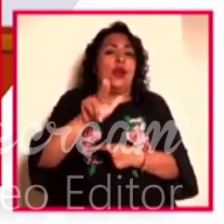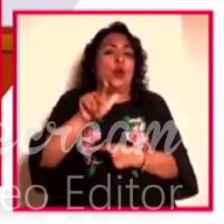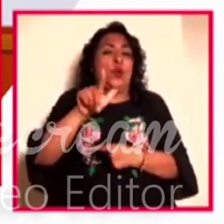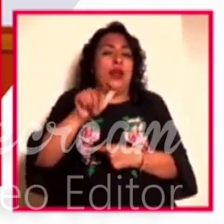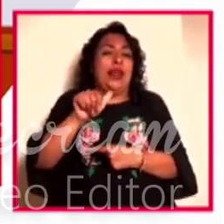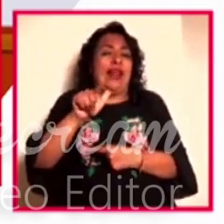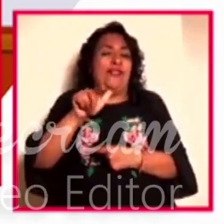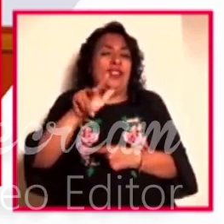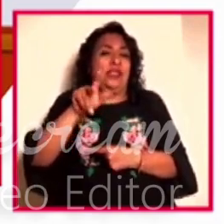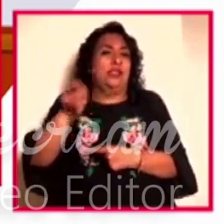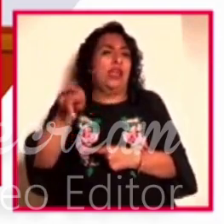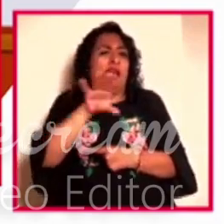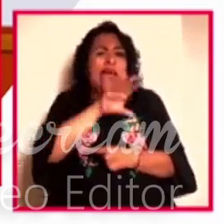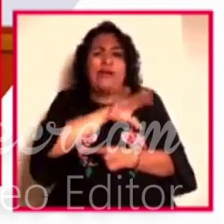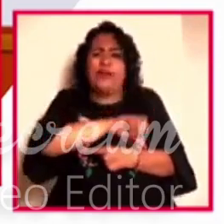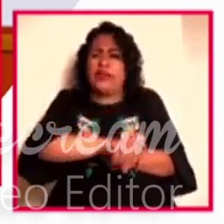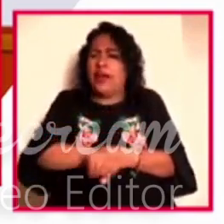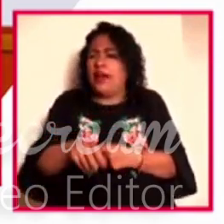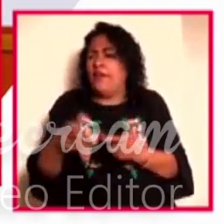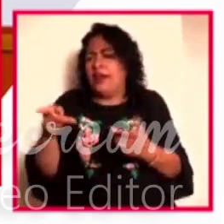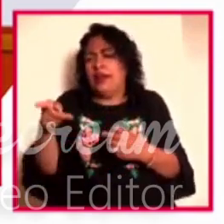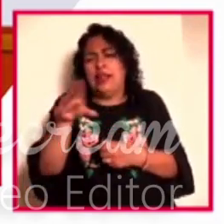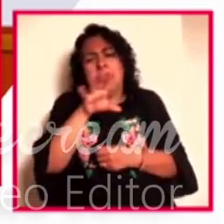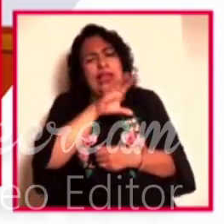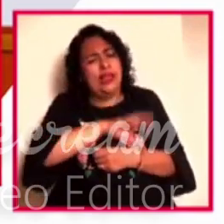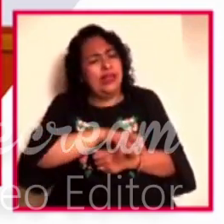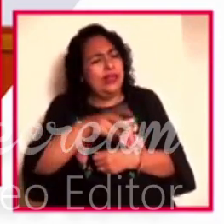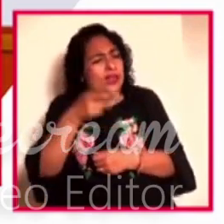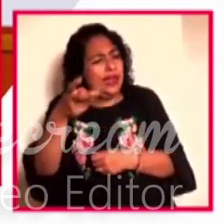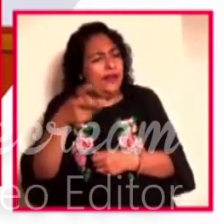él le encantaba hacer.